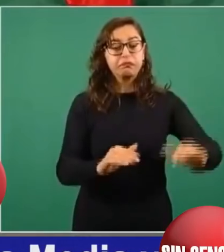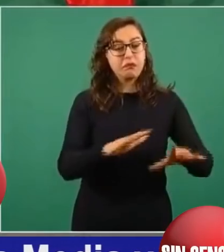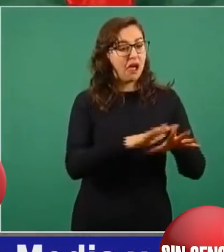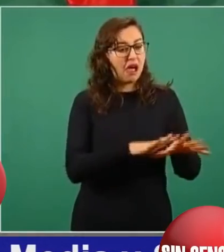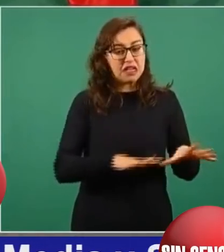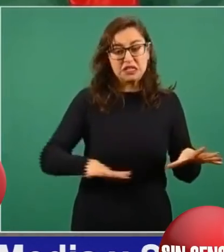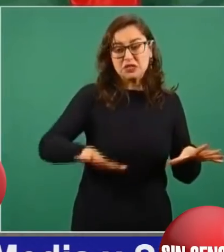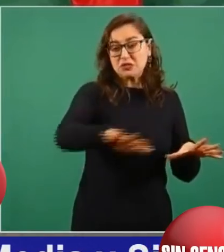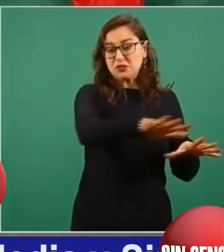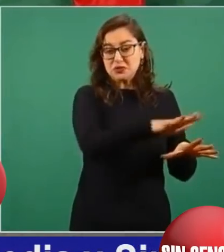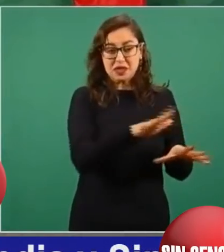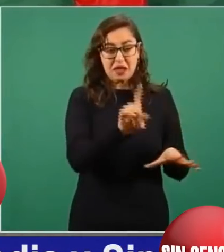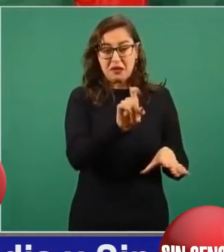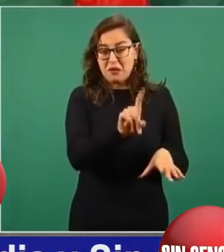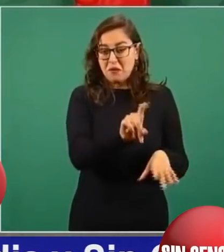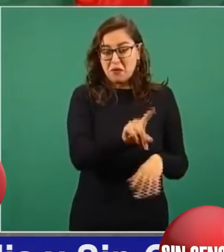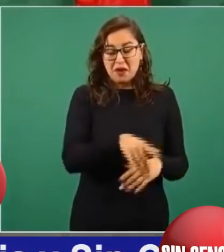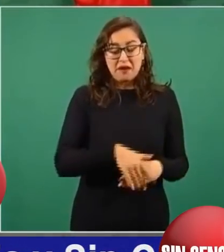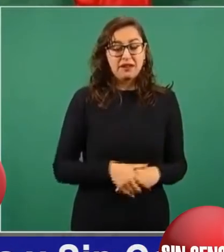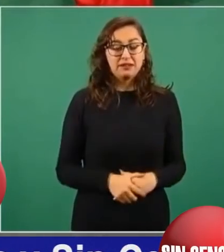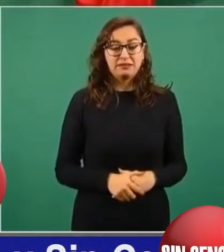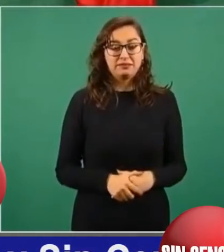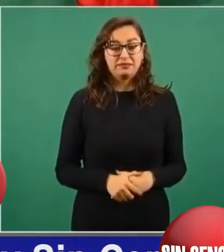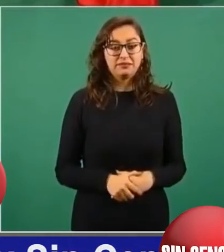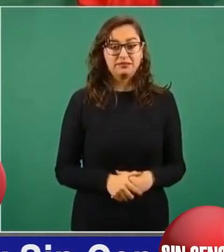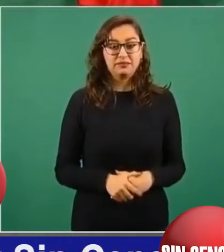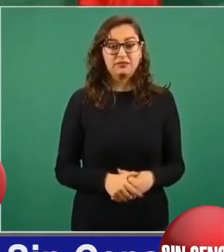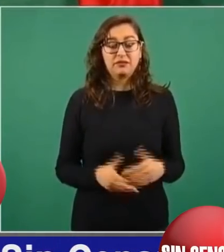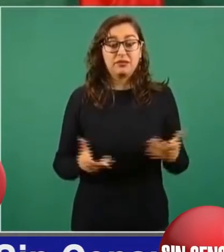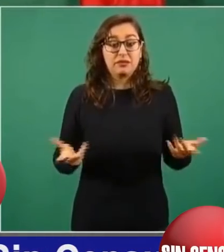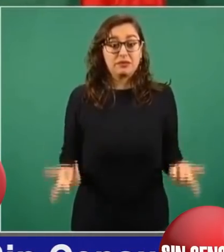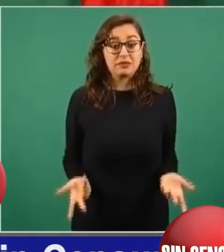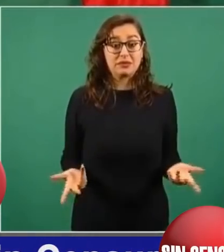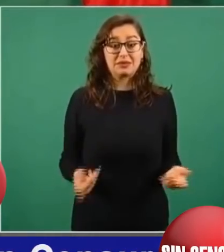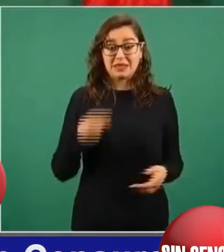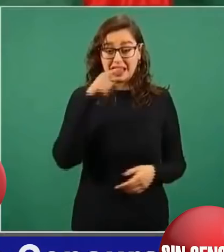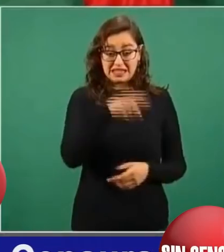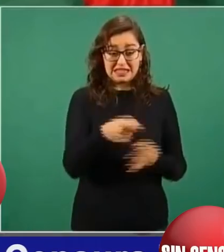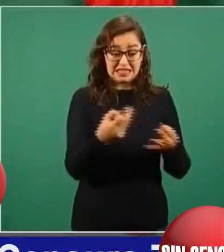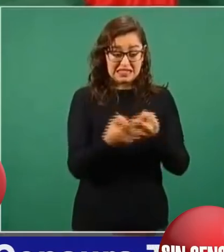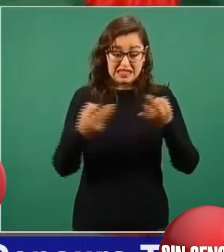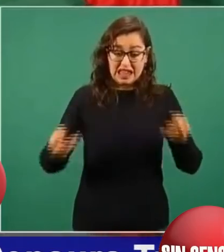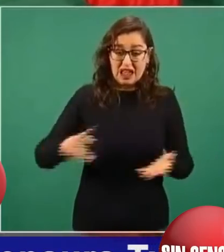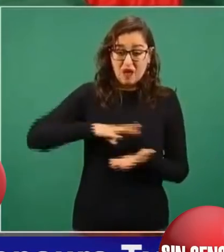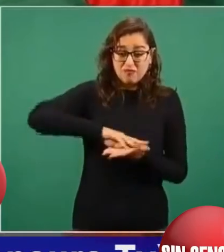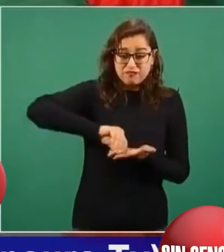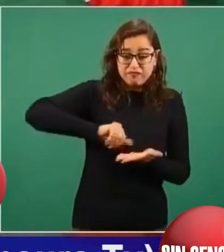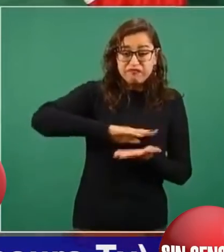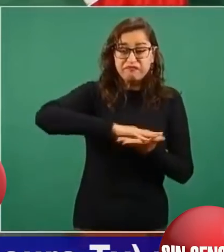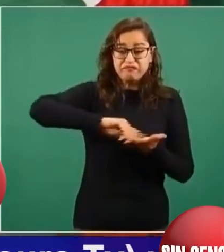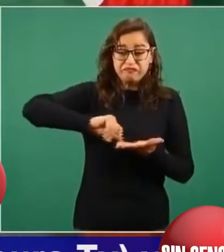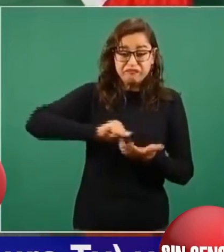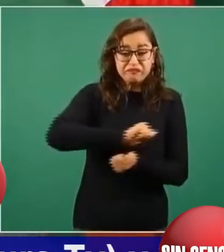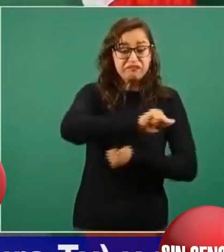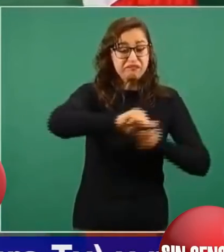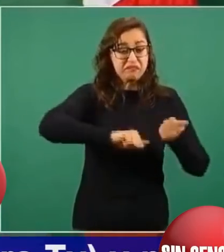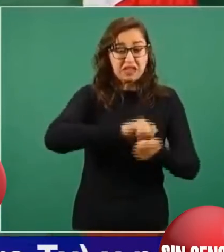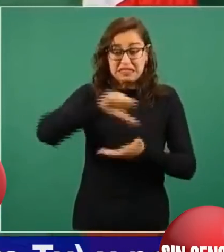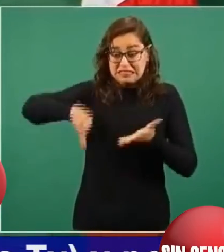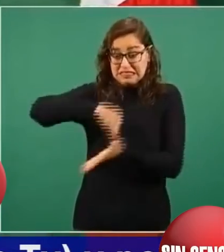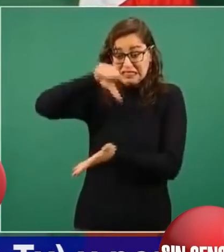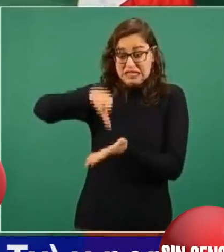es la zona más baja, con más fango en todo el Valle de México.